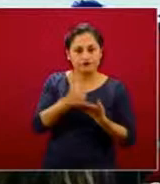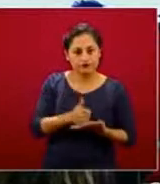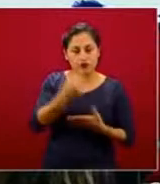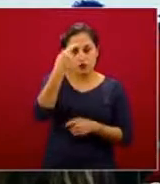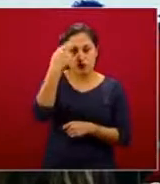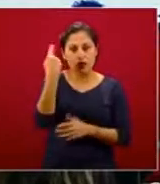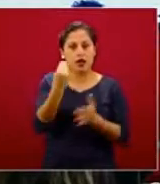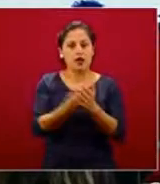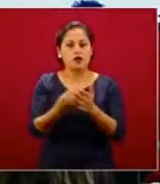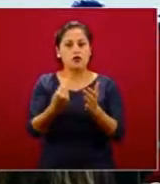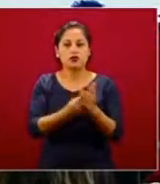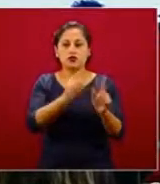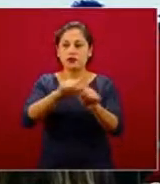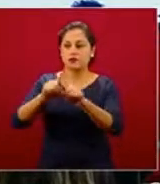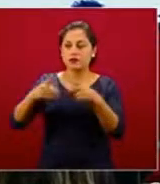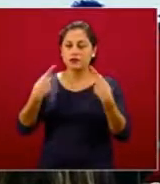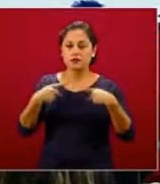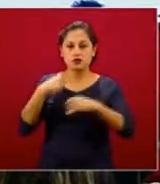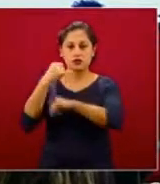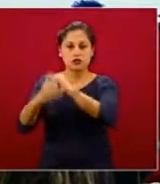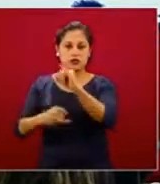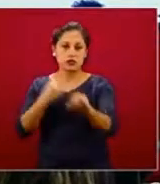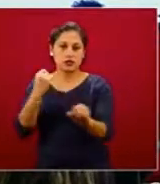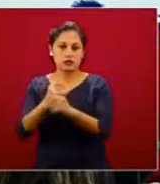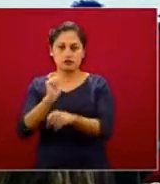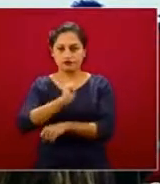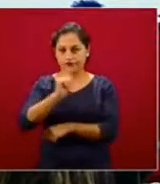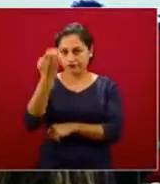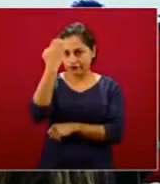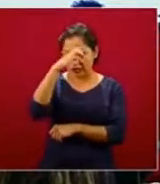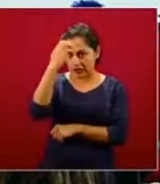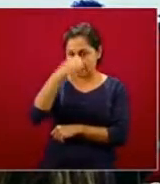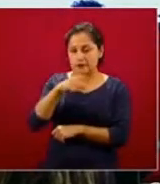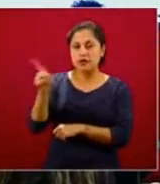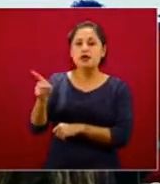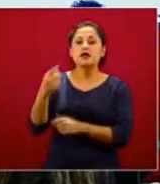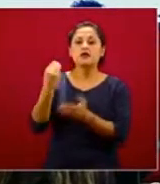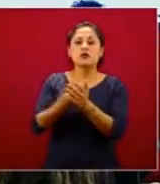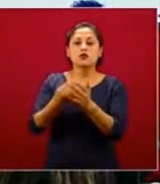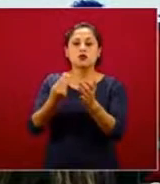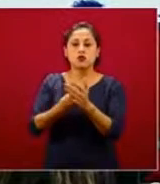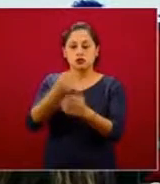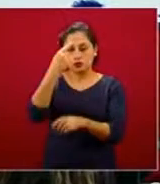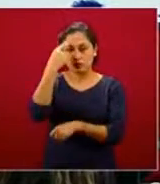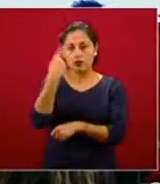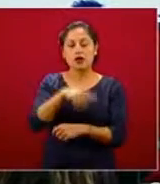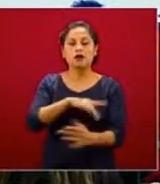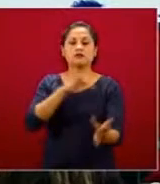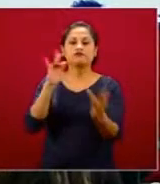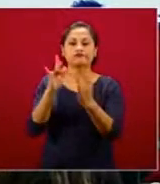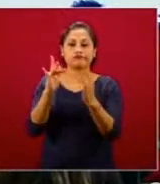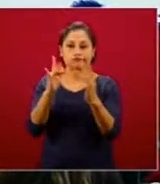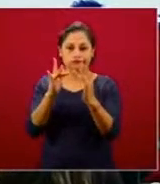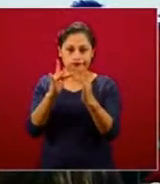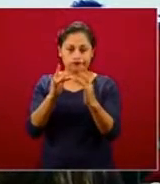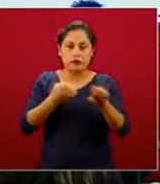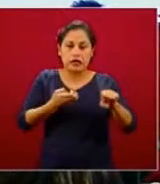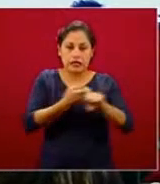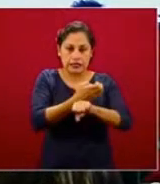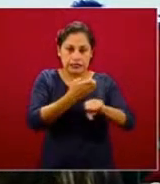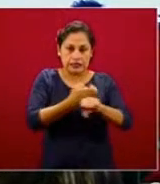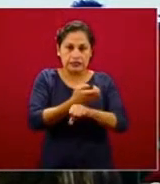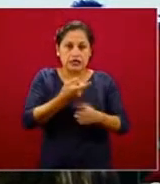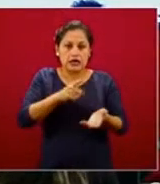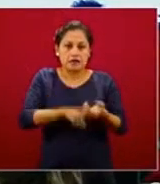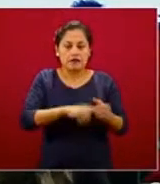a curso con training expertos course. internacionales en la So I siguiente, thank you to the donde pudimos OPS establecer una that red helped us give this course with some estatal de participation from